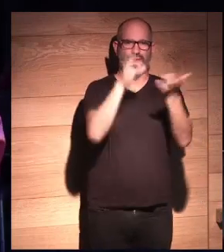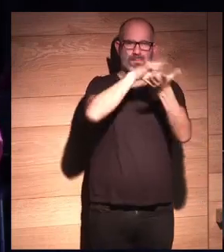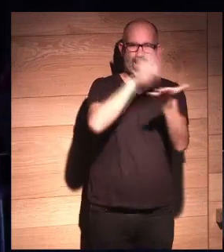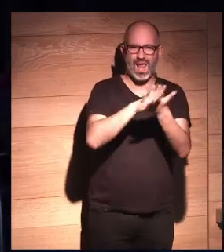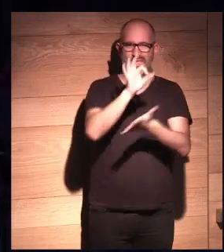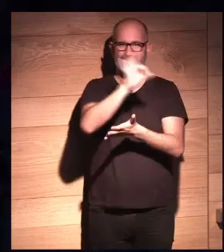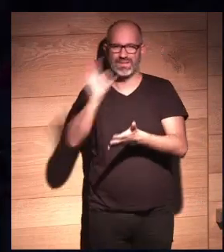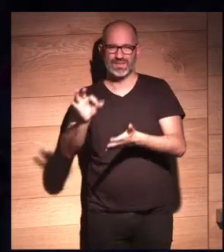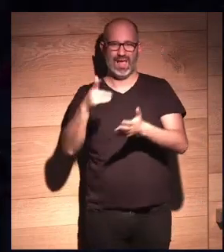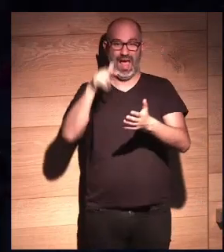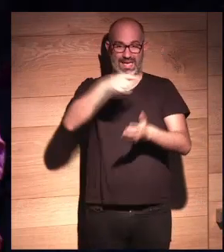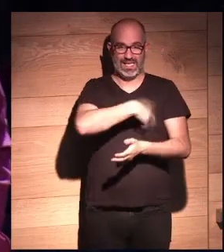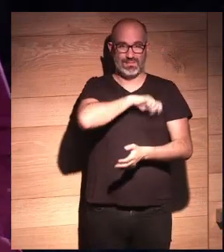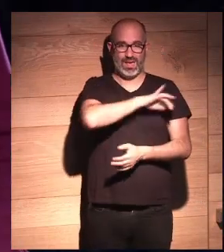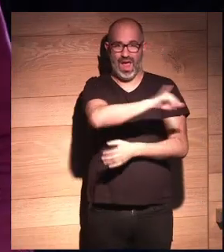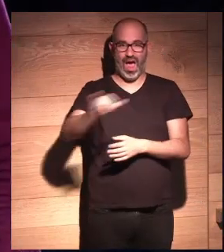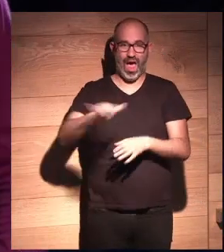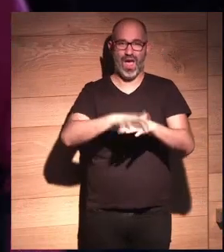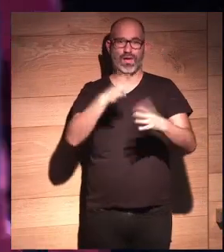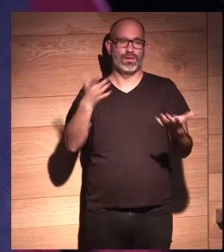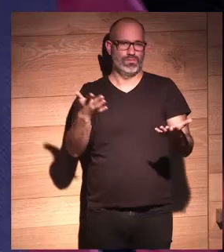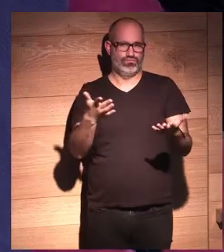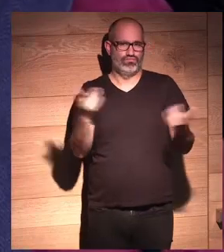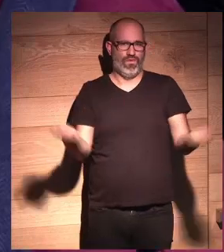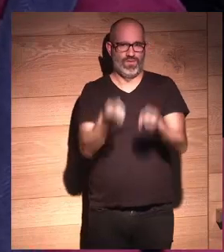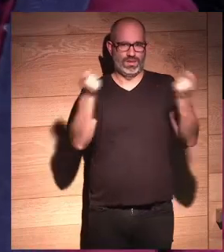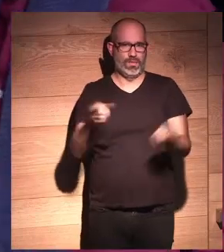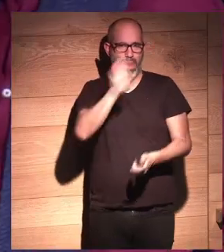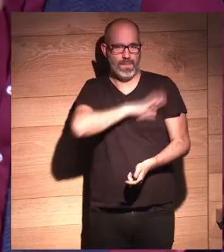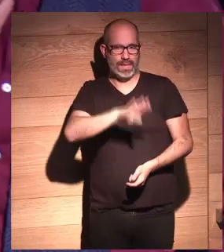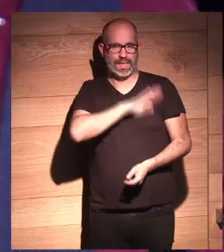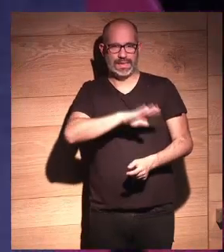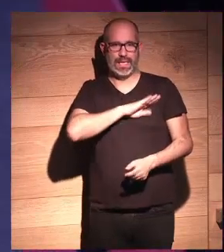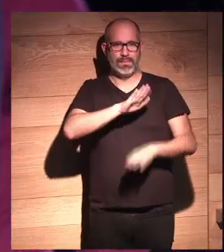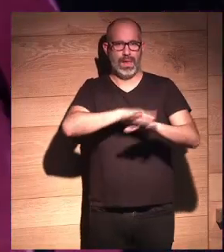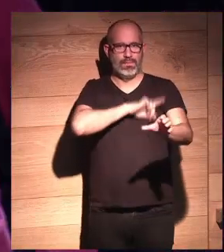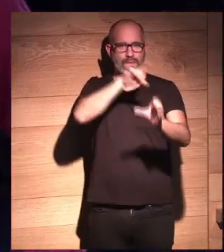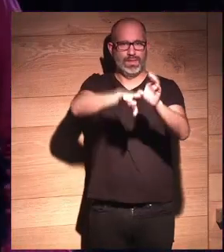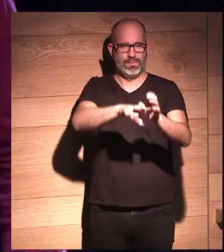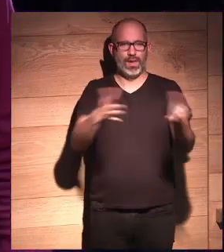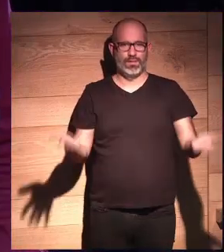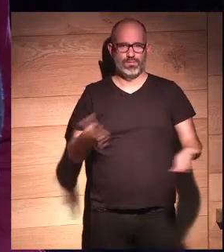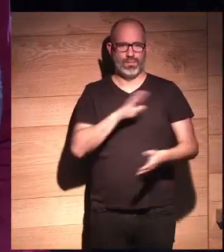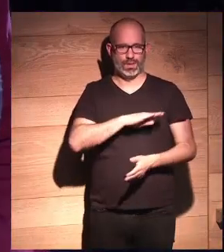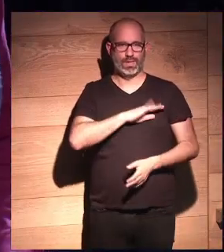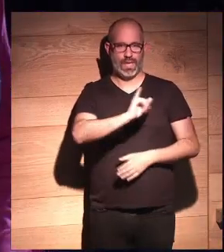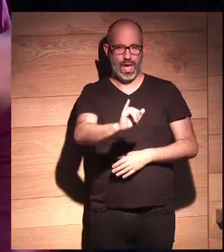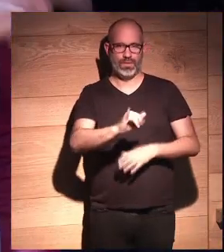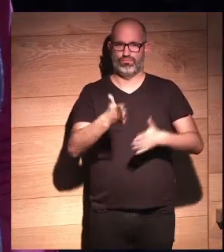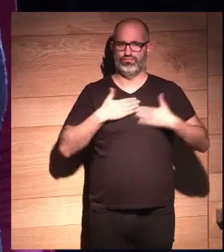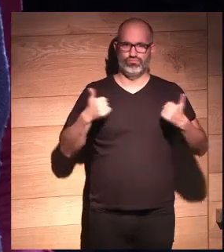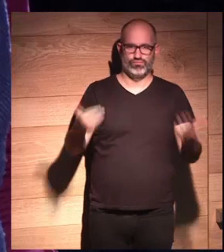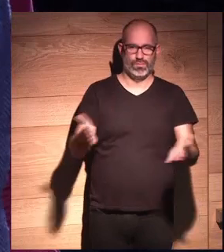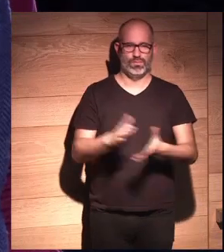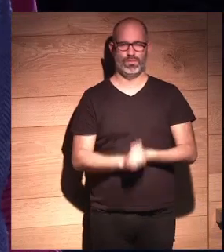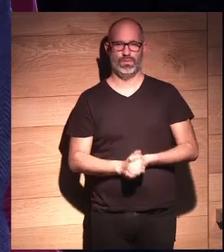San Sebastián. En este país tenemos la posibilidad de contar con una amplia gama, ¿no?, de festivales, tanto A como B, como